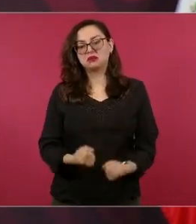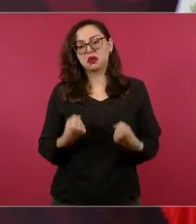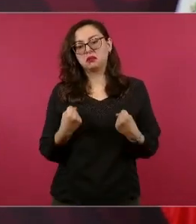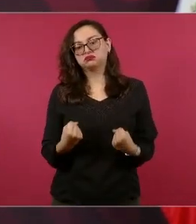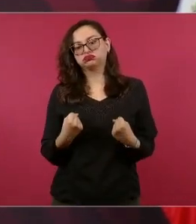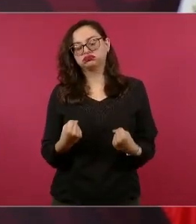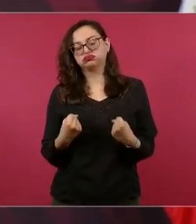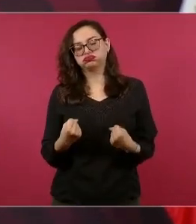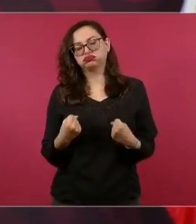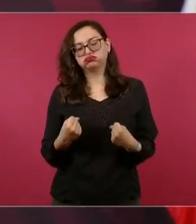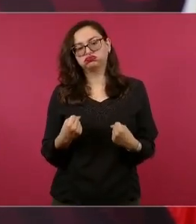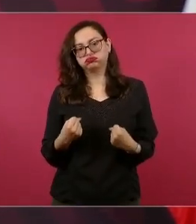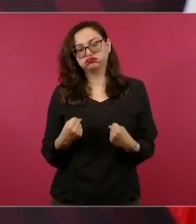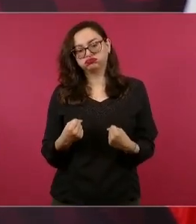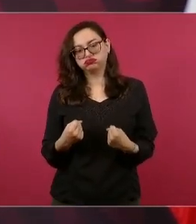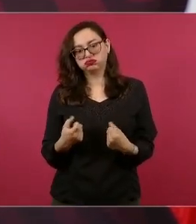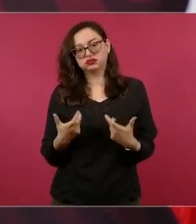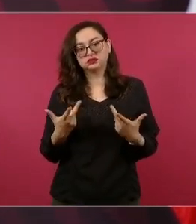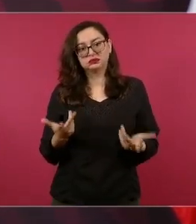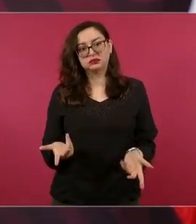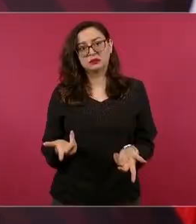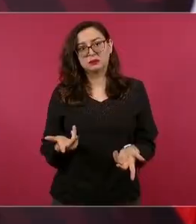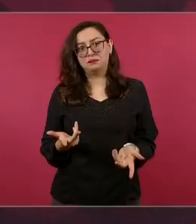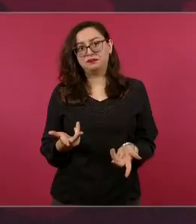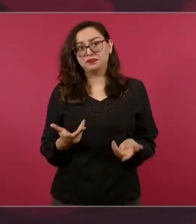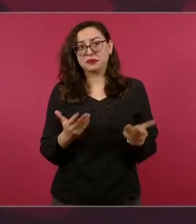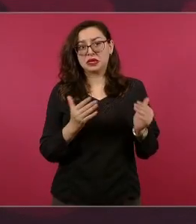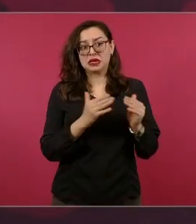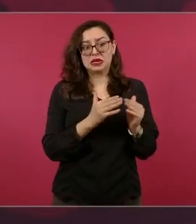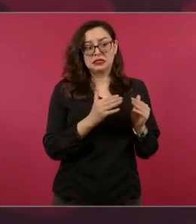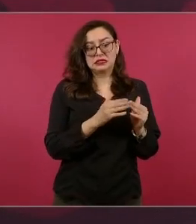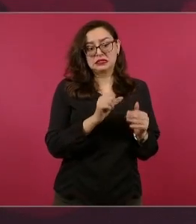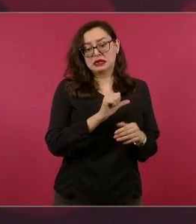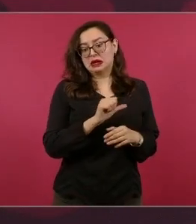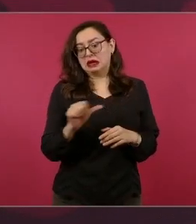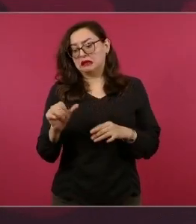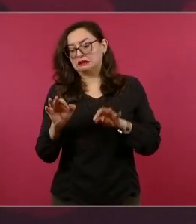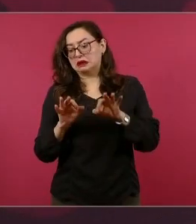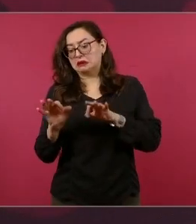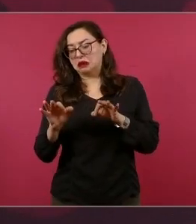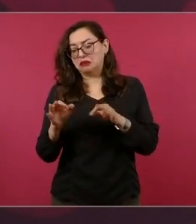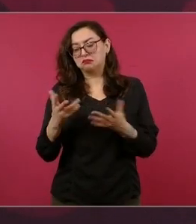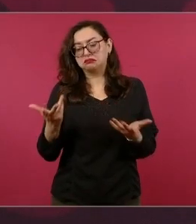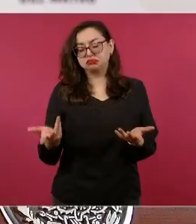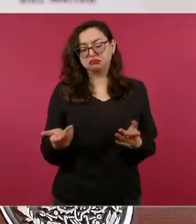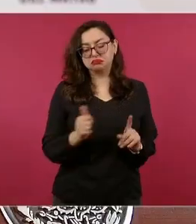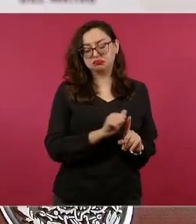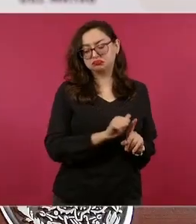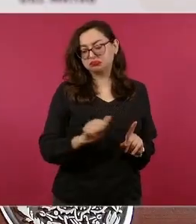que tiene que tardar por el tráfico una hora